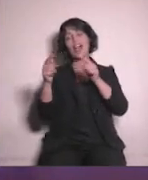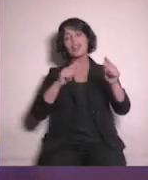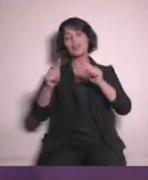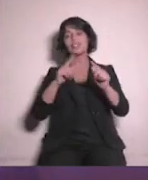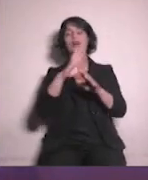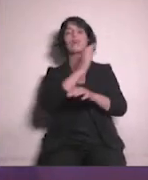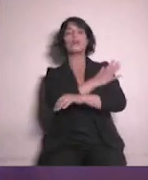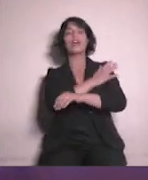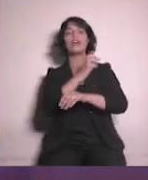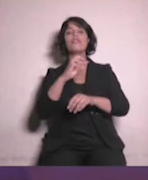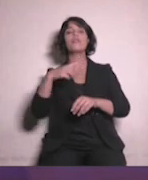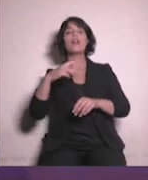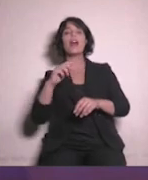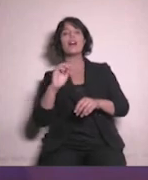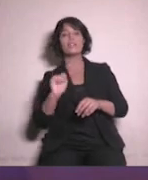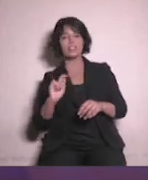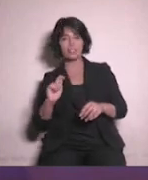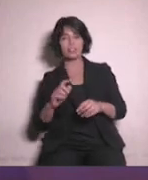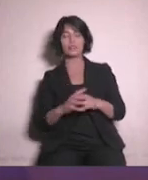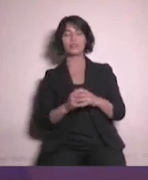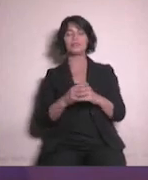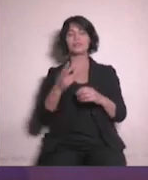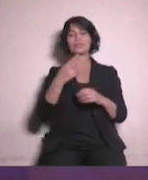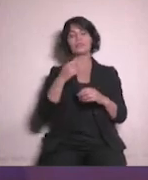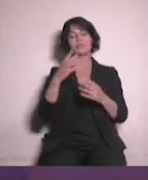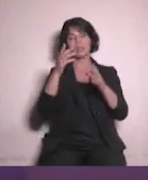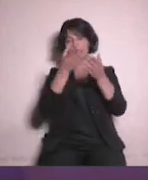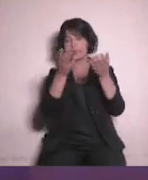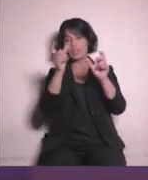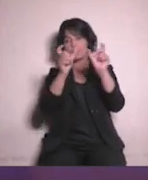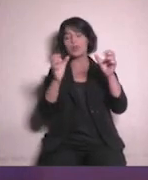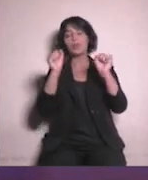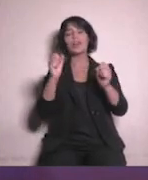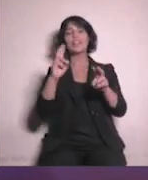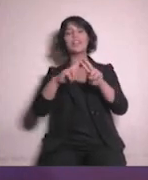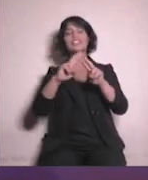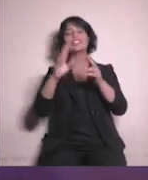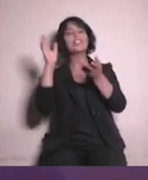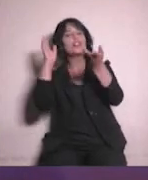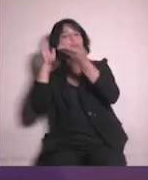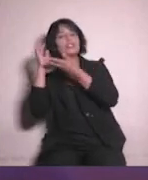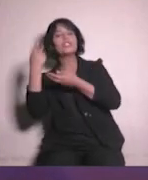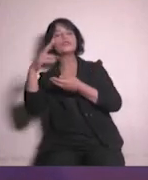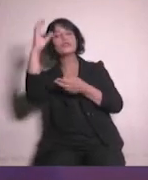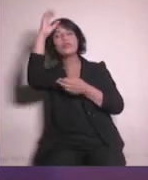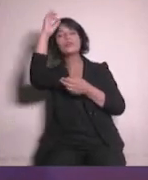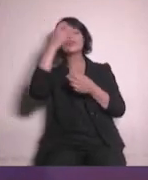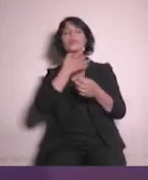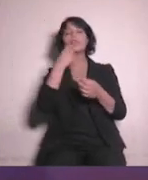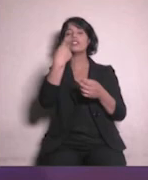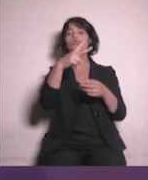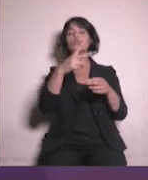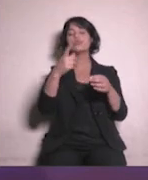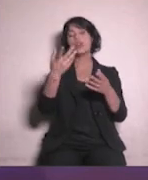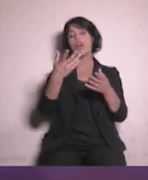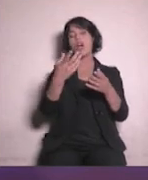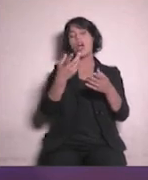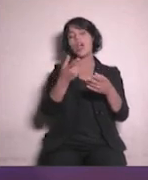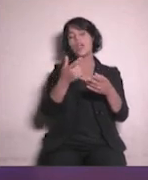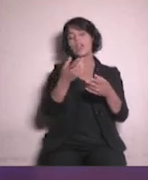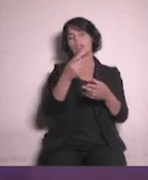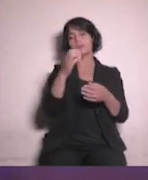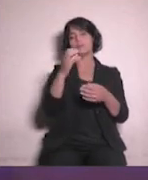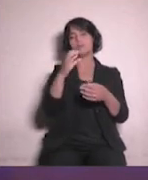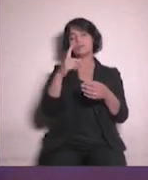sujetos activos en el debate previsional y hagan escuchar su opinión, porque lo que está en juego son sus ahorros y, por lo tanto, su